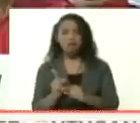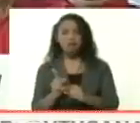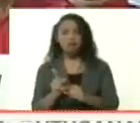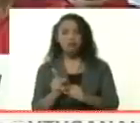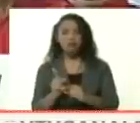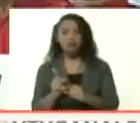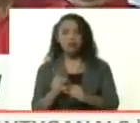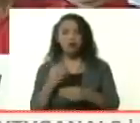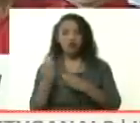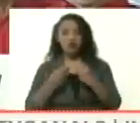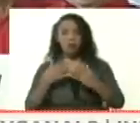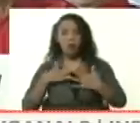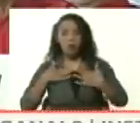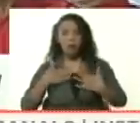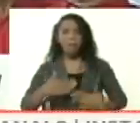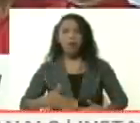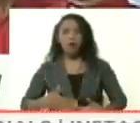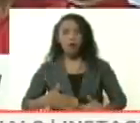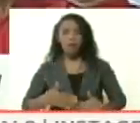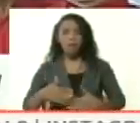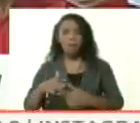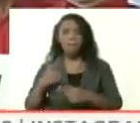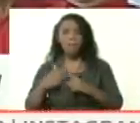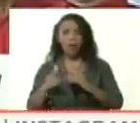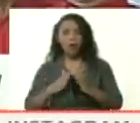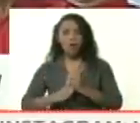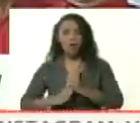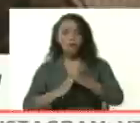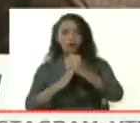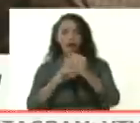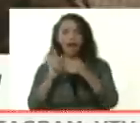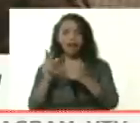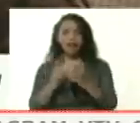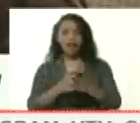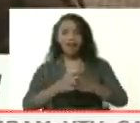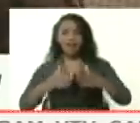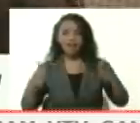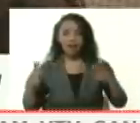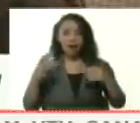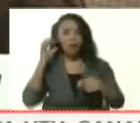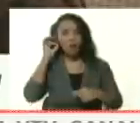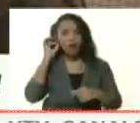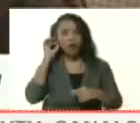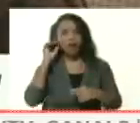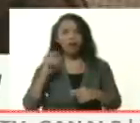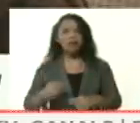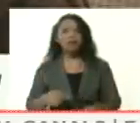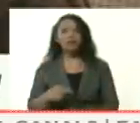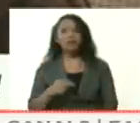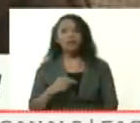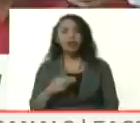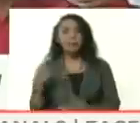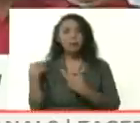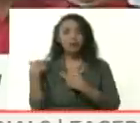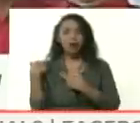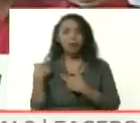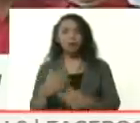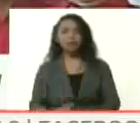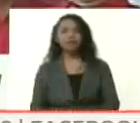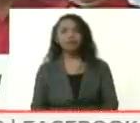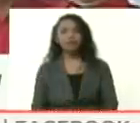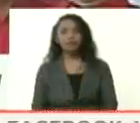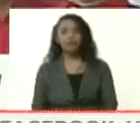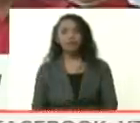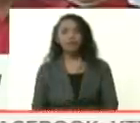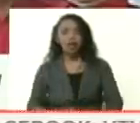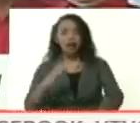los que están allí como cuerpo, pero dirigido por esa gran mujer que se llama Divisay. La derecha se empeña en decir que ellos no